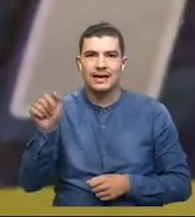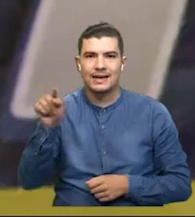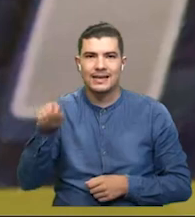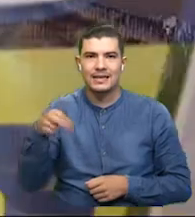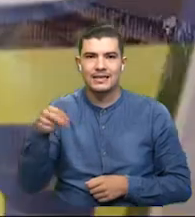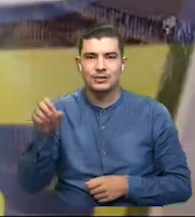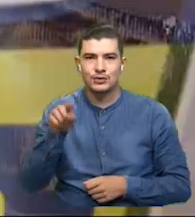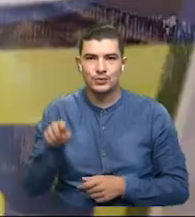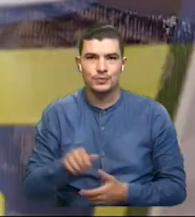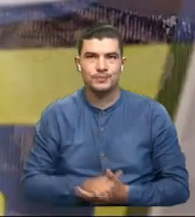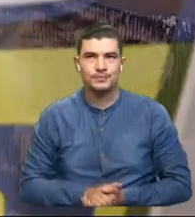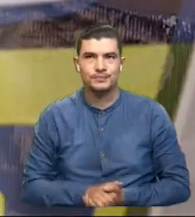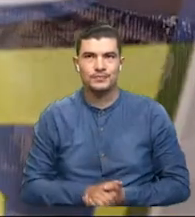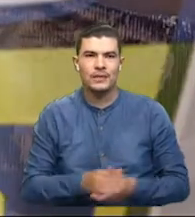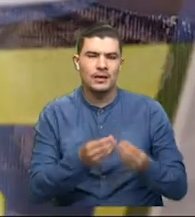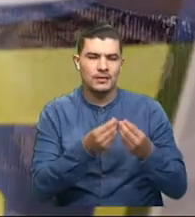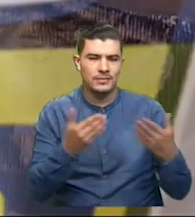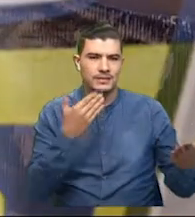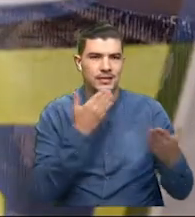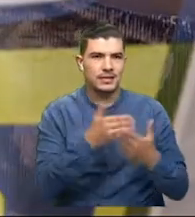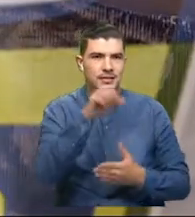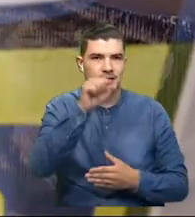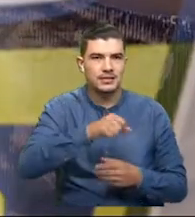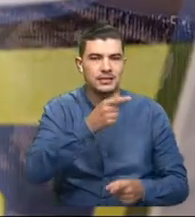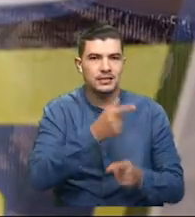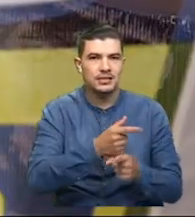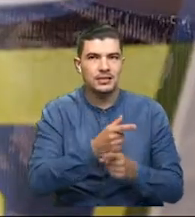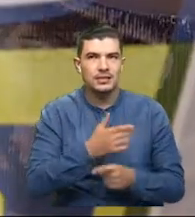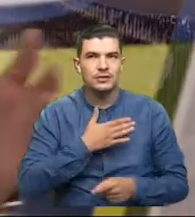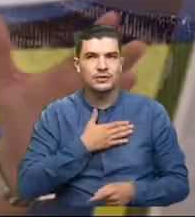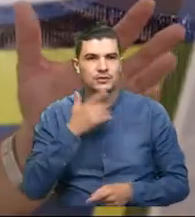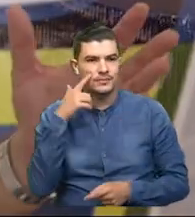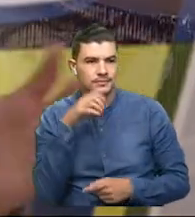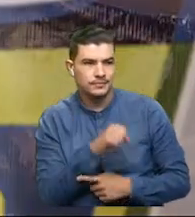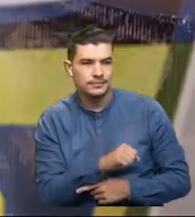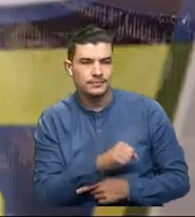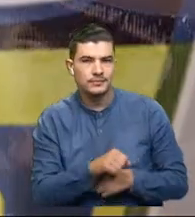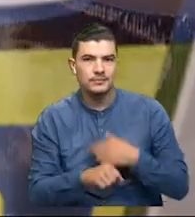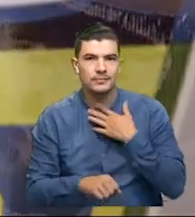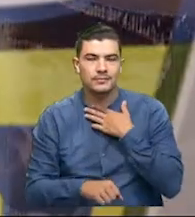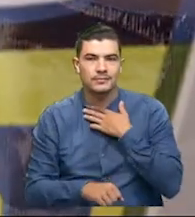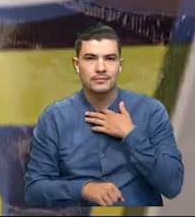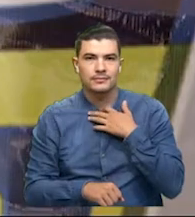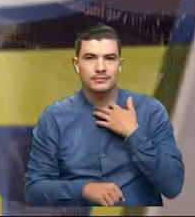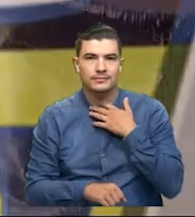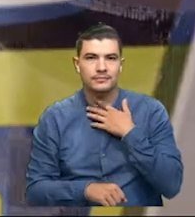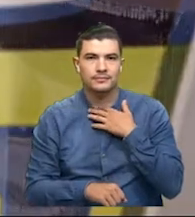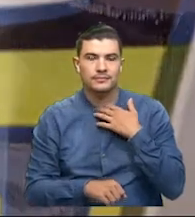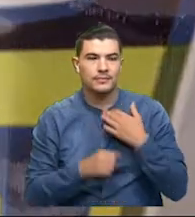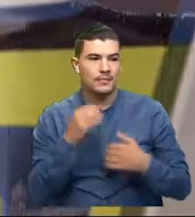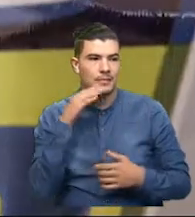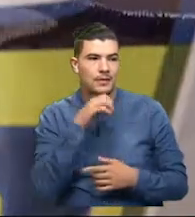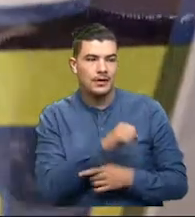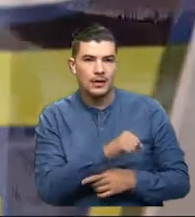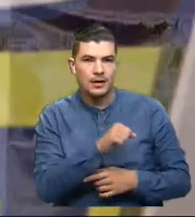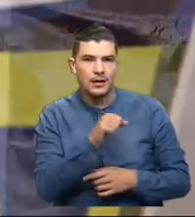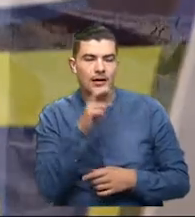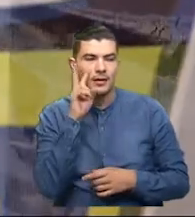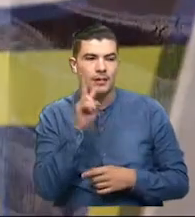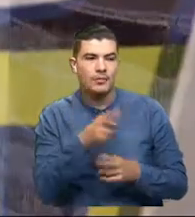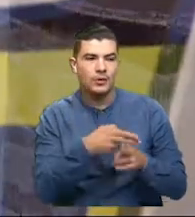Santander. Gracias, María. Precisamente estaba chequeando que nos vamos a reunirnos con los alcaldes. A pesar de tener un departamento